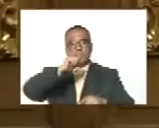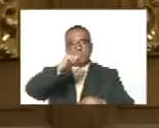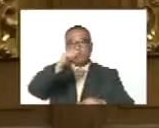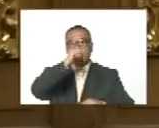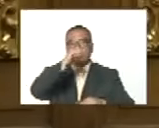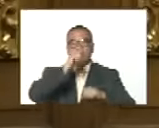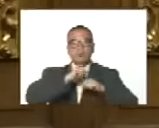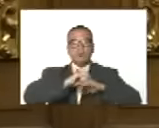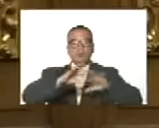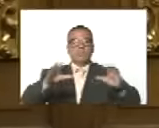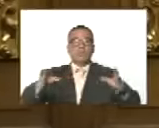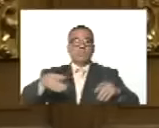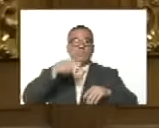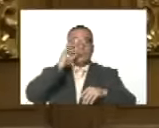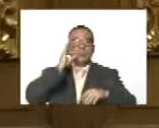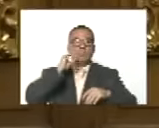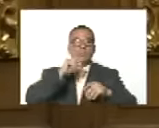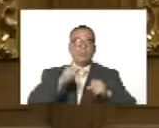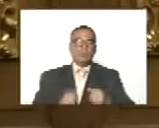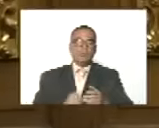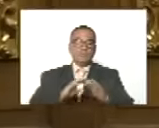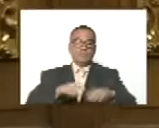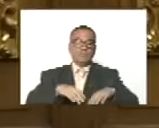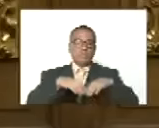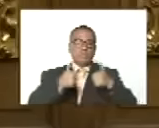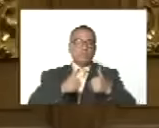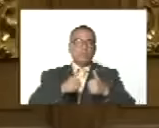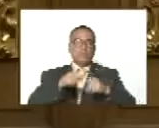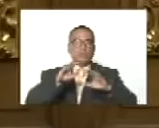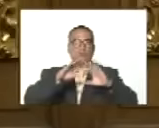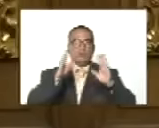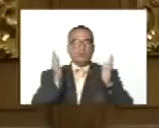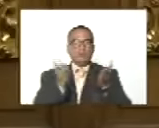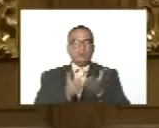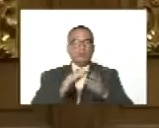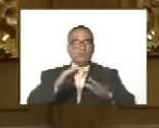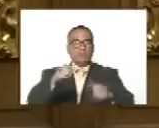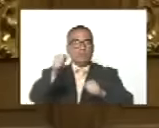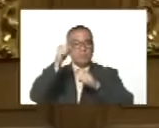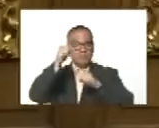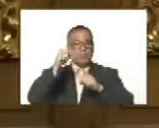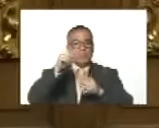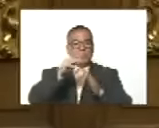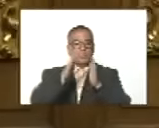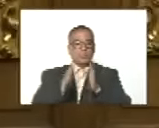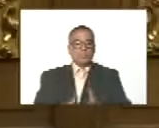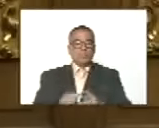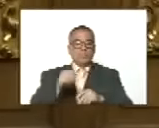El café salva el planeta. ¡Que vivan los caficultores de Venezuela!